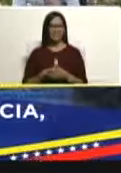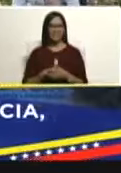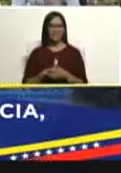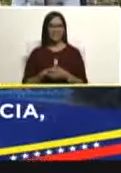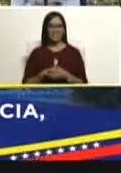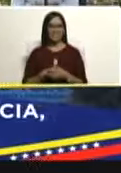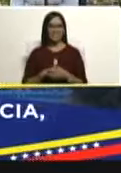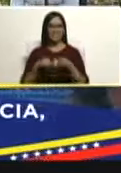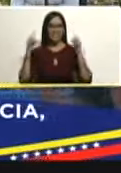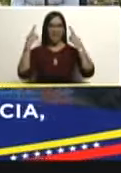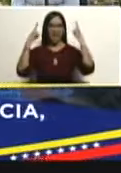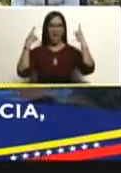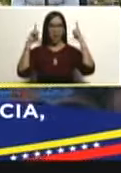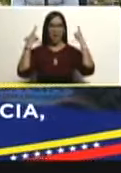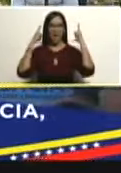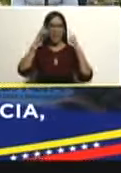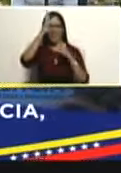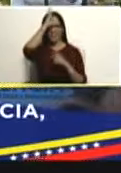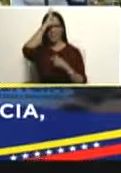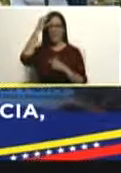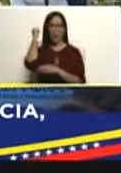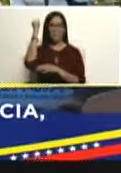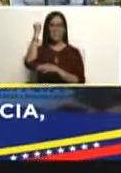De La Guaira, los campeones.